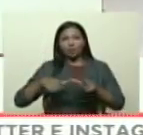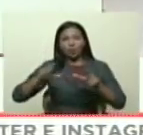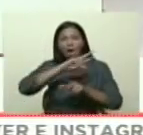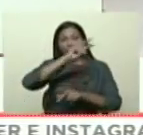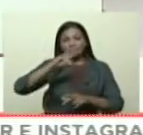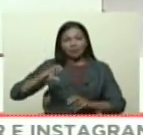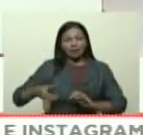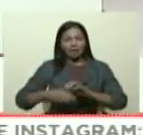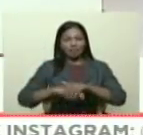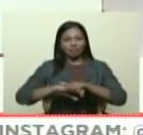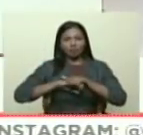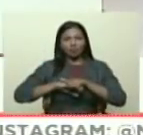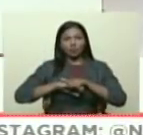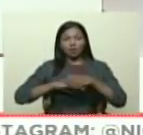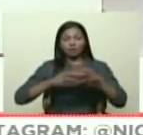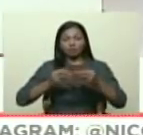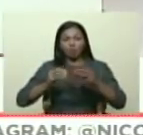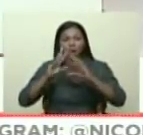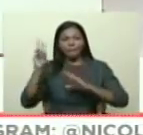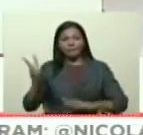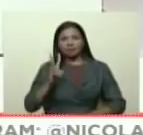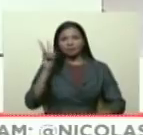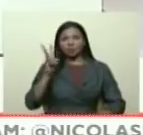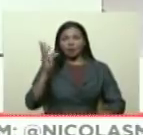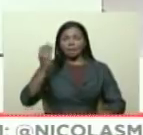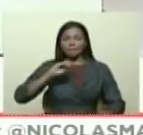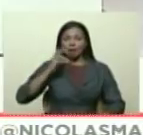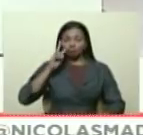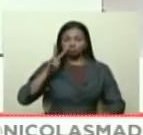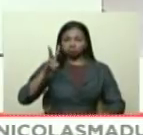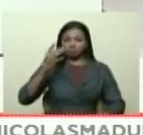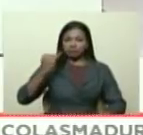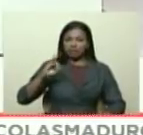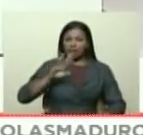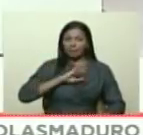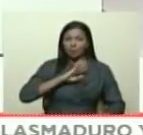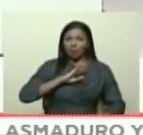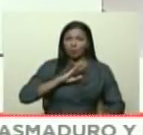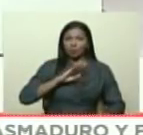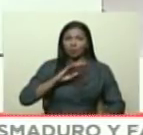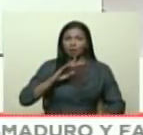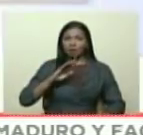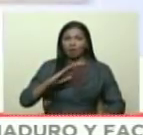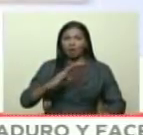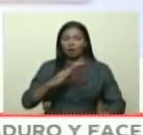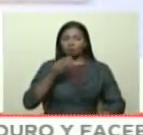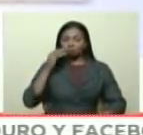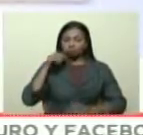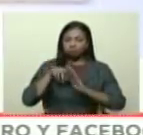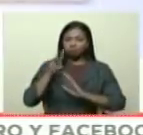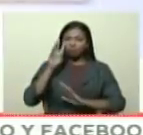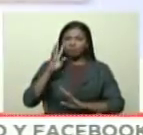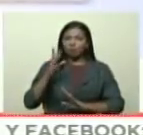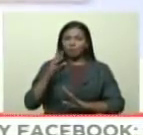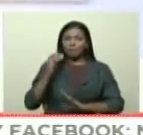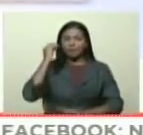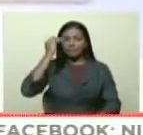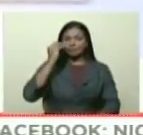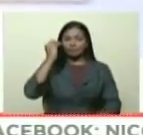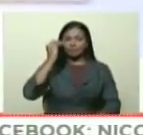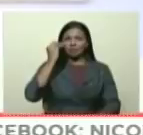Trujillo, toda Venezuela tiene su la expresión de su